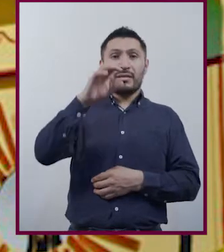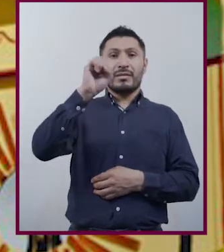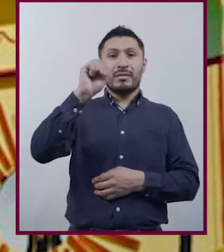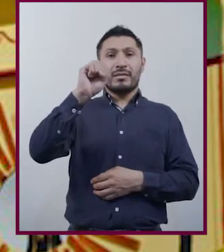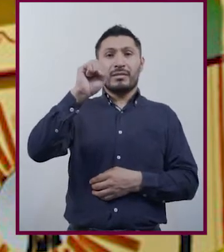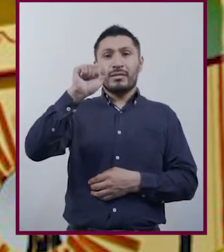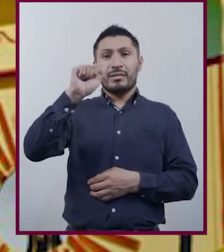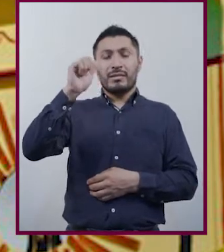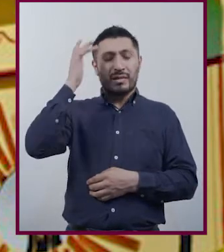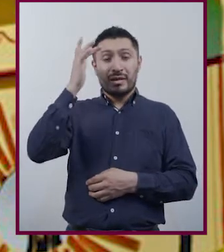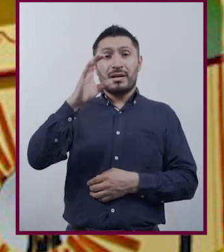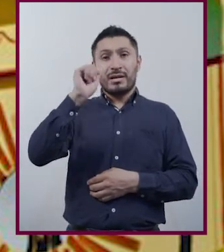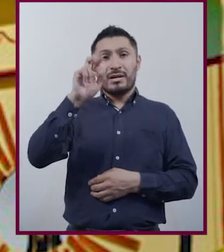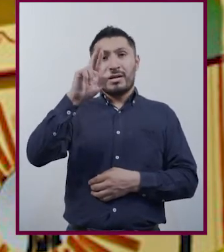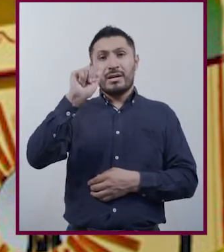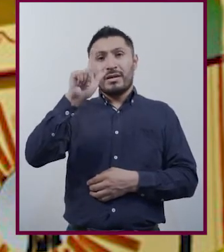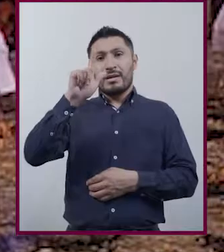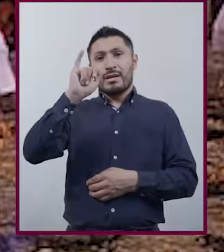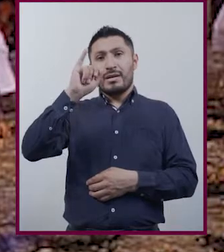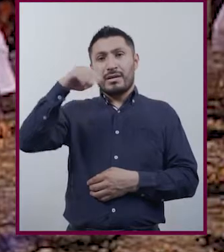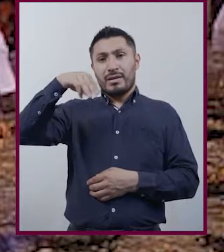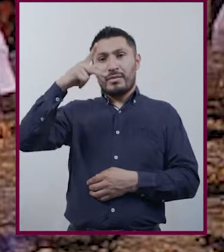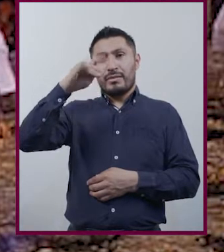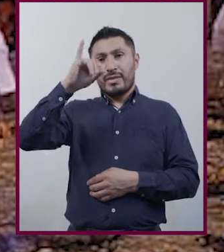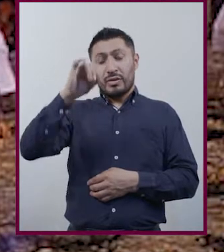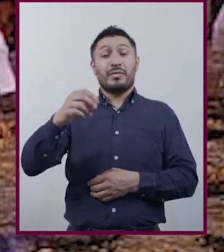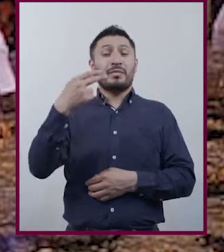Caralampio. No es broma. Así se